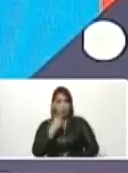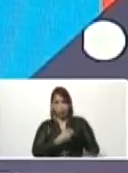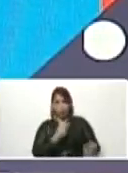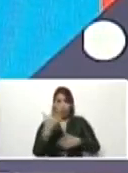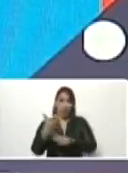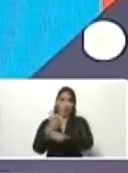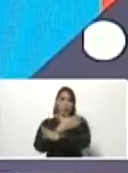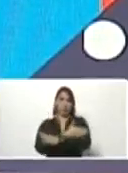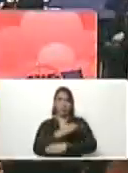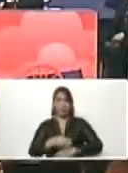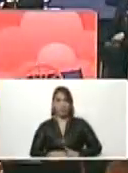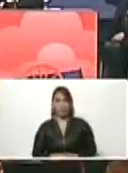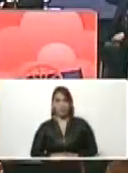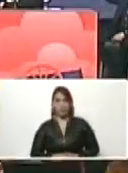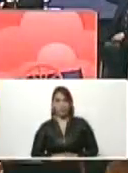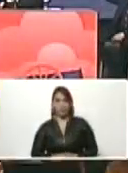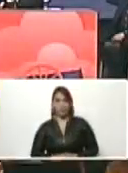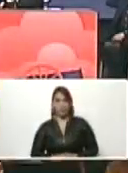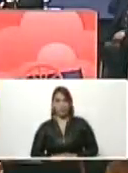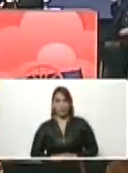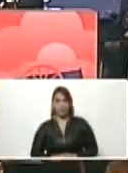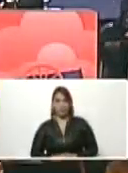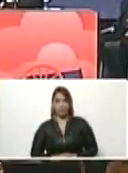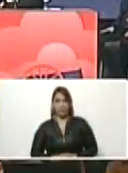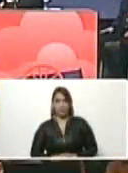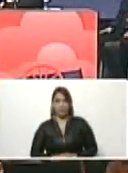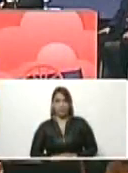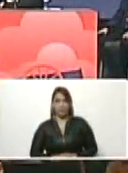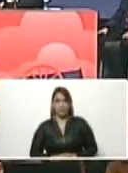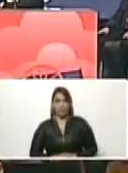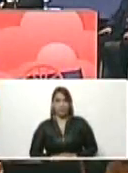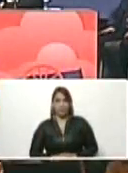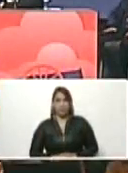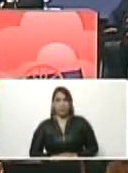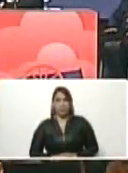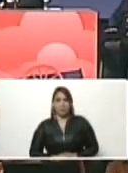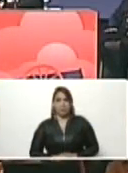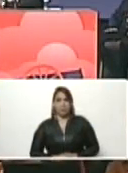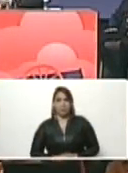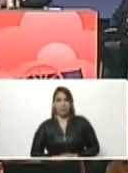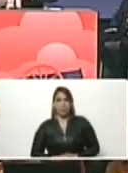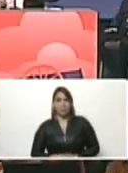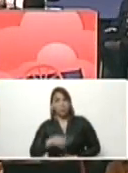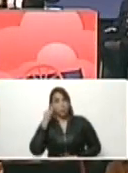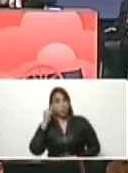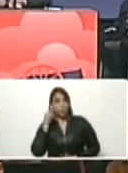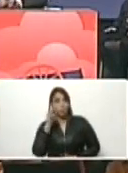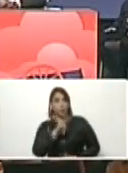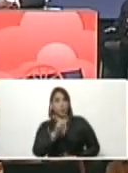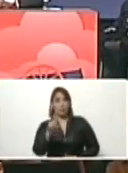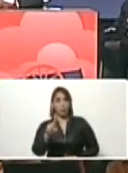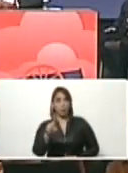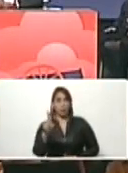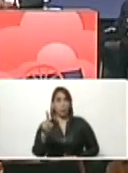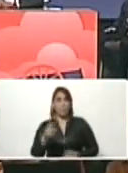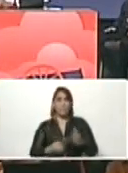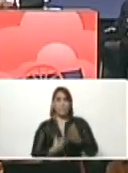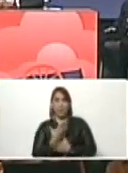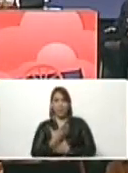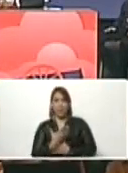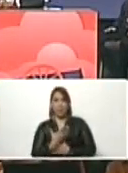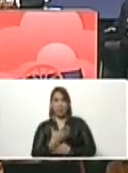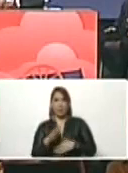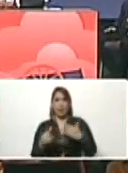mucho antes de Carabobo, Ernesto Villegas, había llegado Sucre el 21 de mayo al puerto